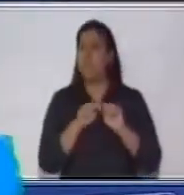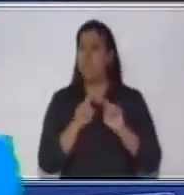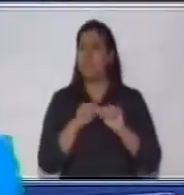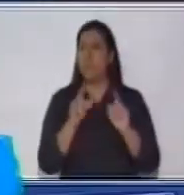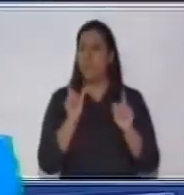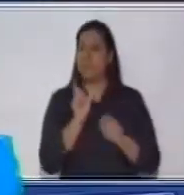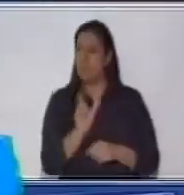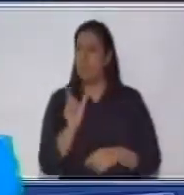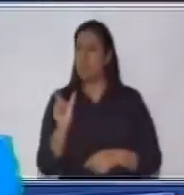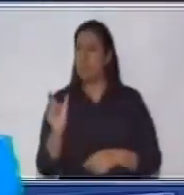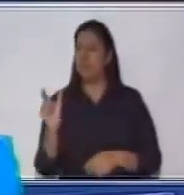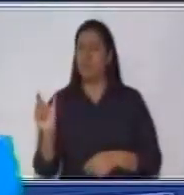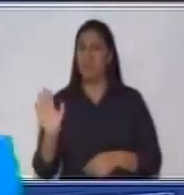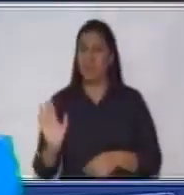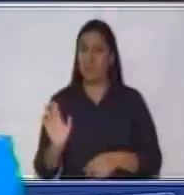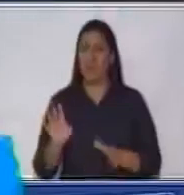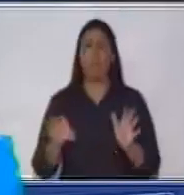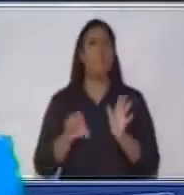Por ejemplo,